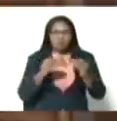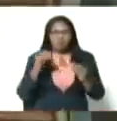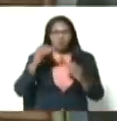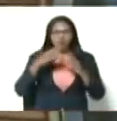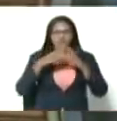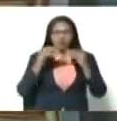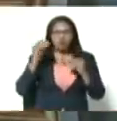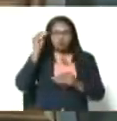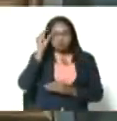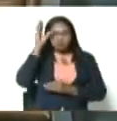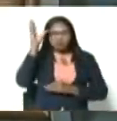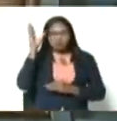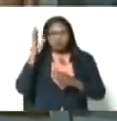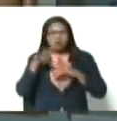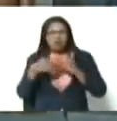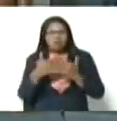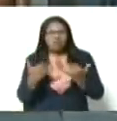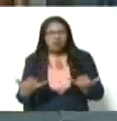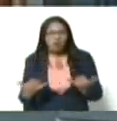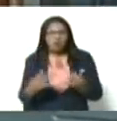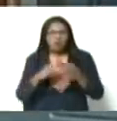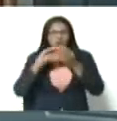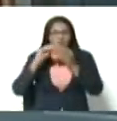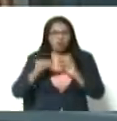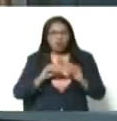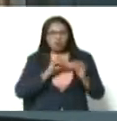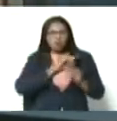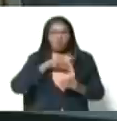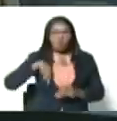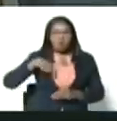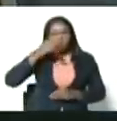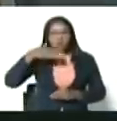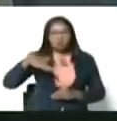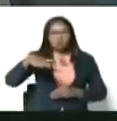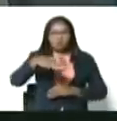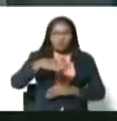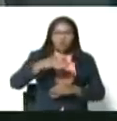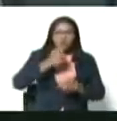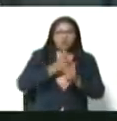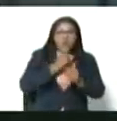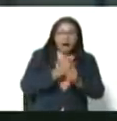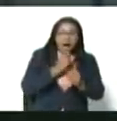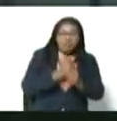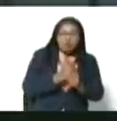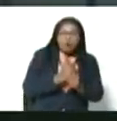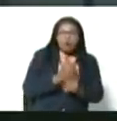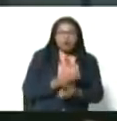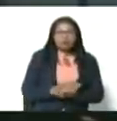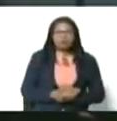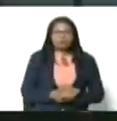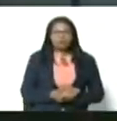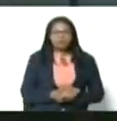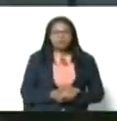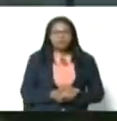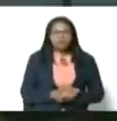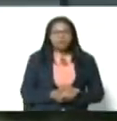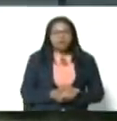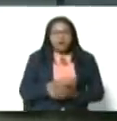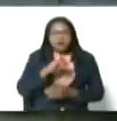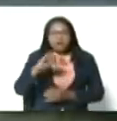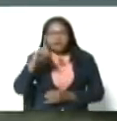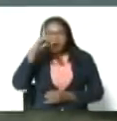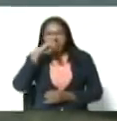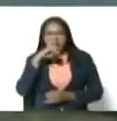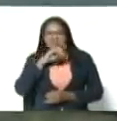capacidad, bien acomodado por nuestros trabajadores y nuestras trabajadoras, haciendo partes y piezas, y en el año de la